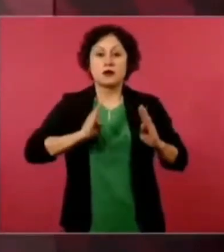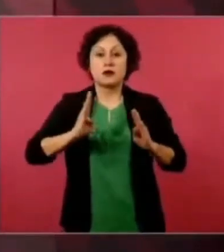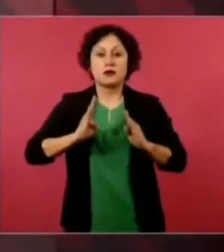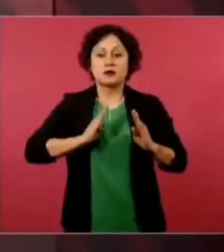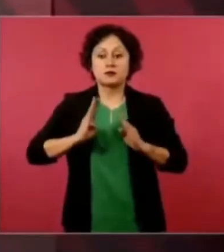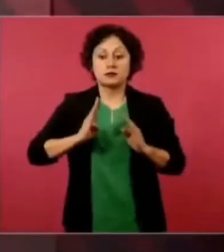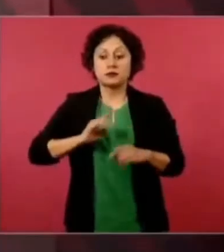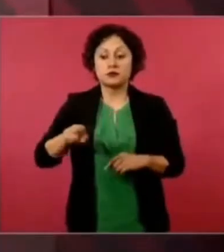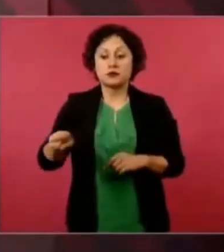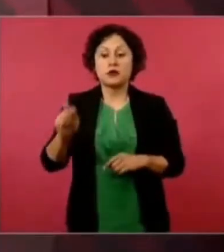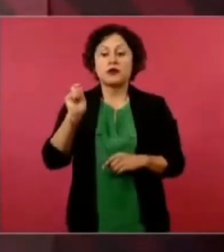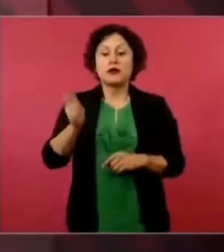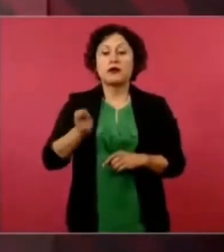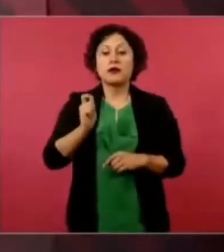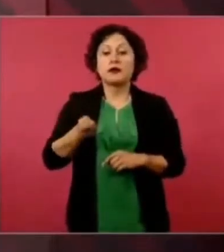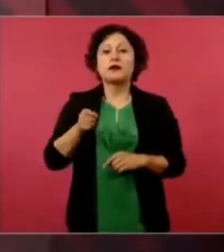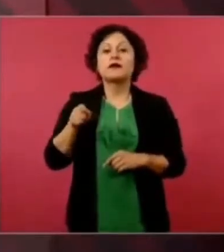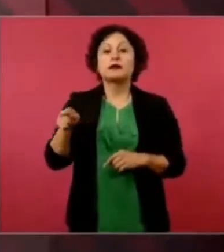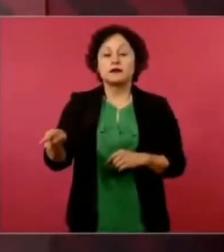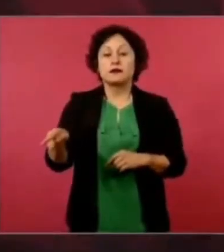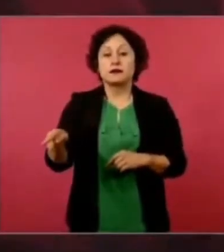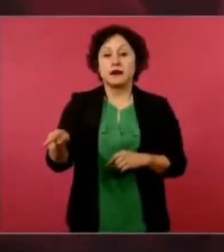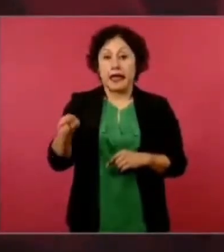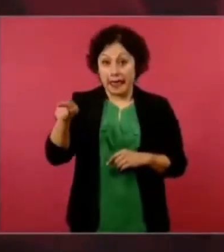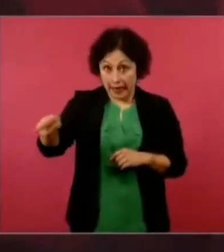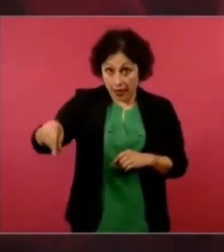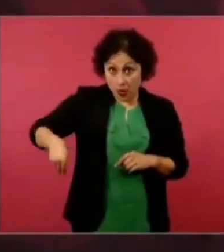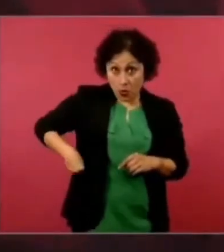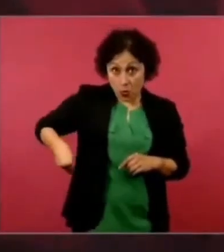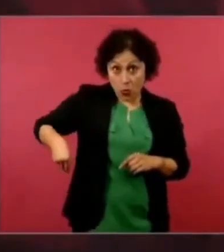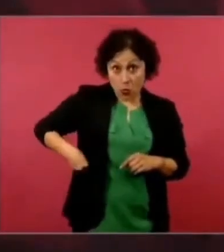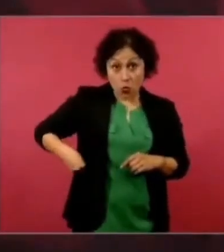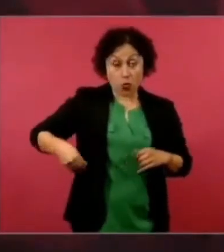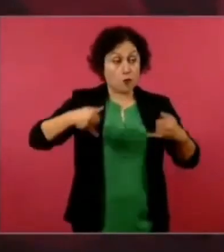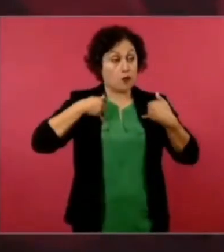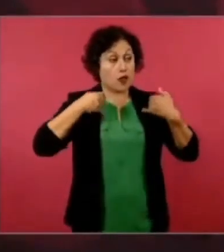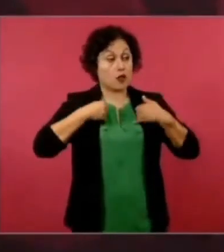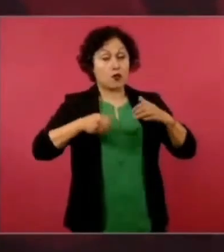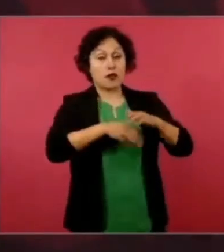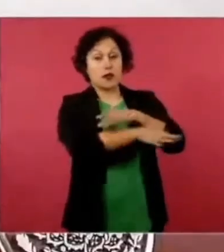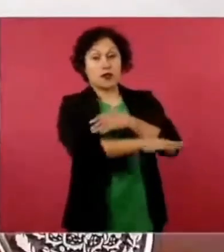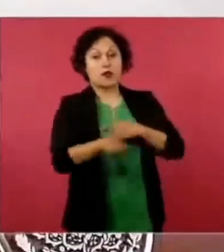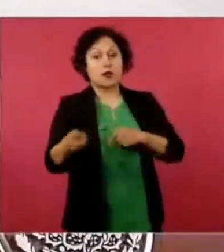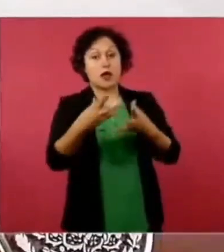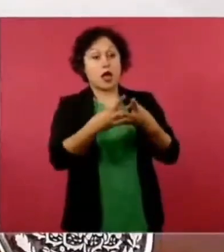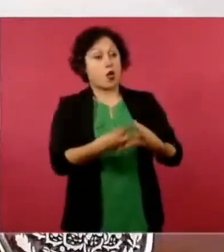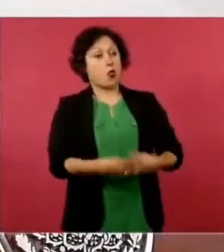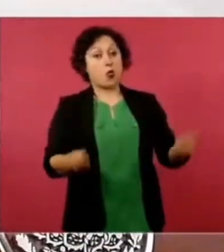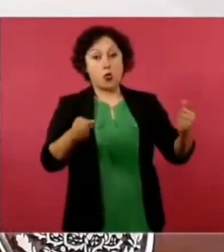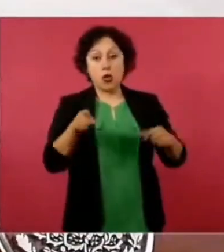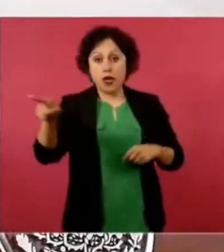intervino en la desaparición de los jóvenes de Ayotzinapa,